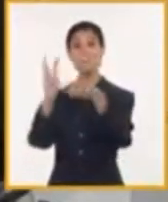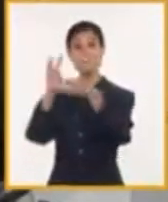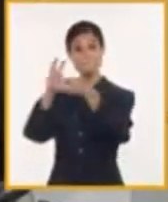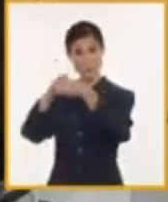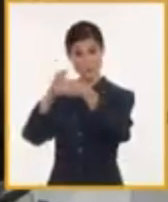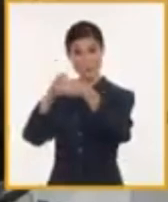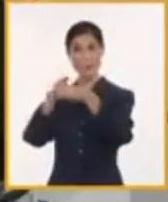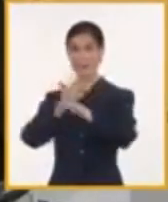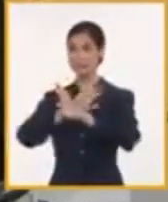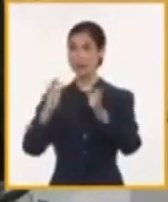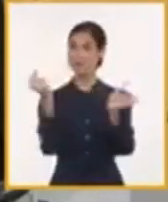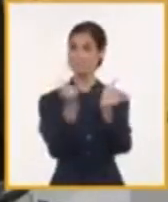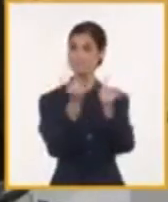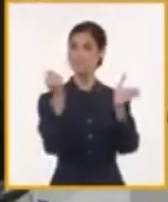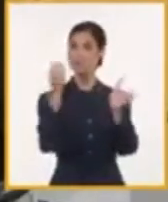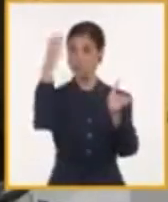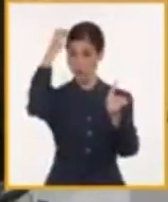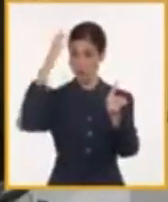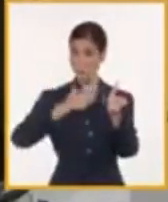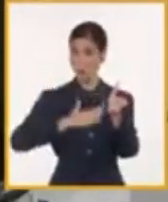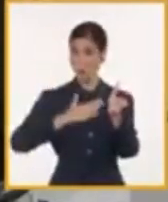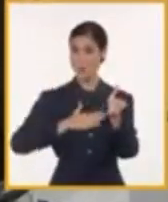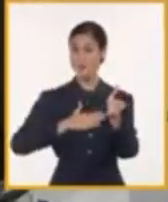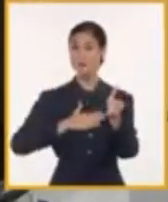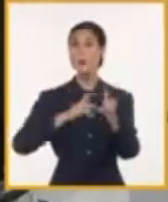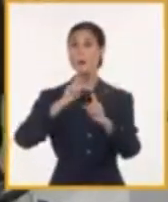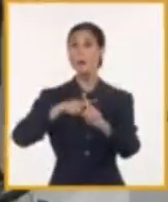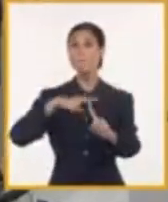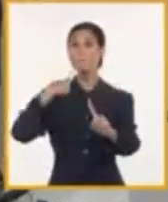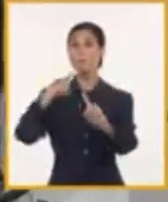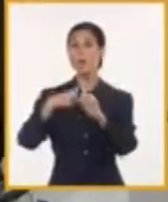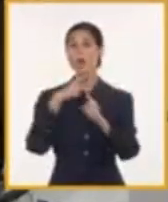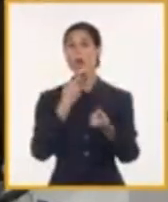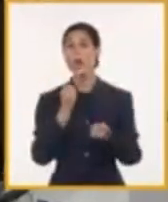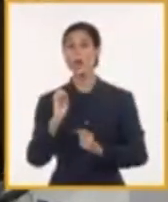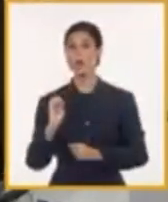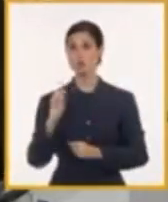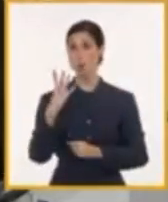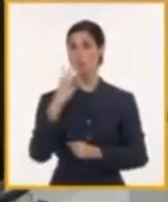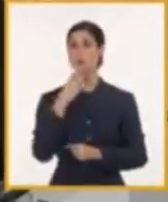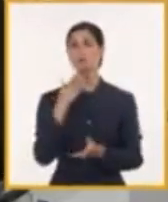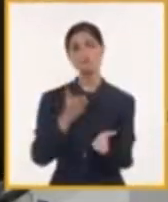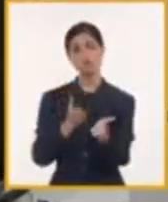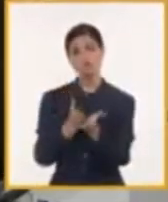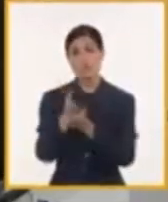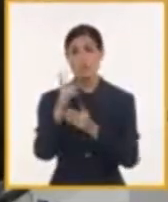estatal, y contamos con 4 que están en diferentes procesos para su